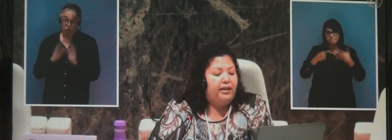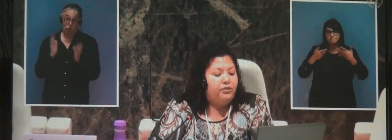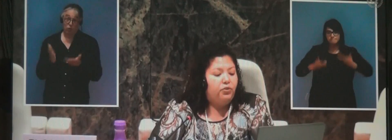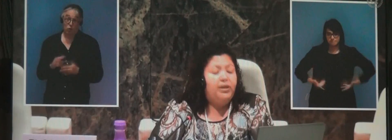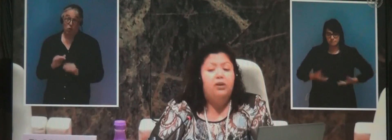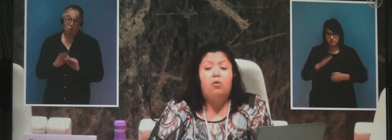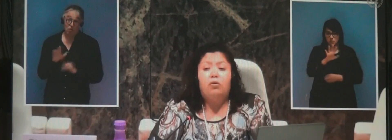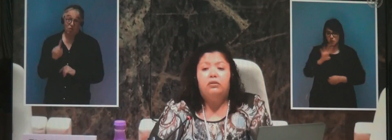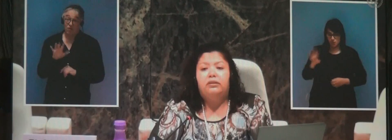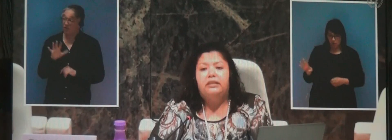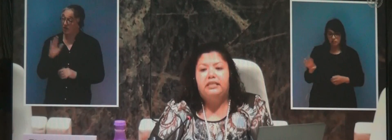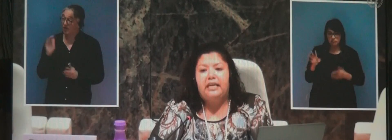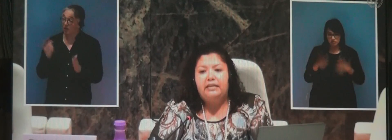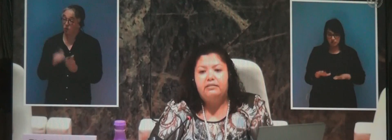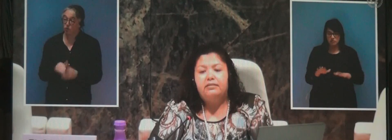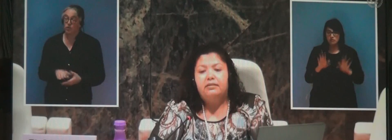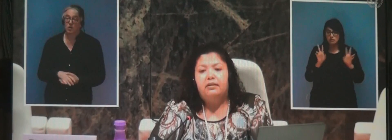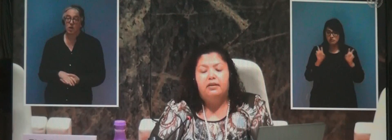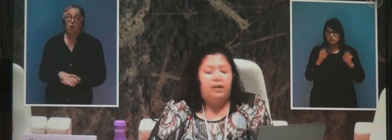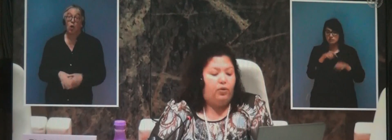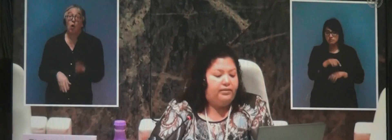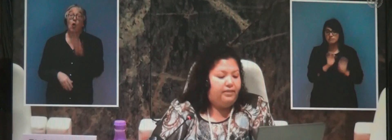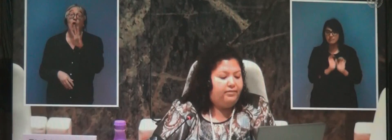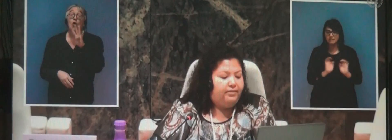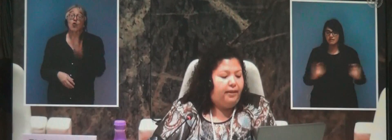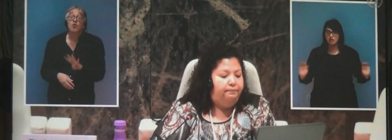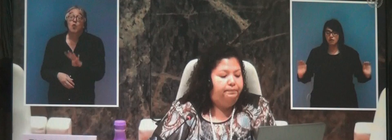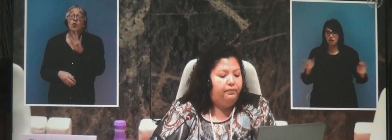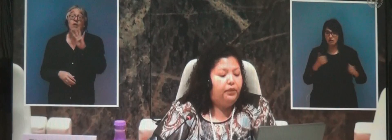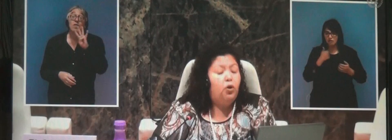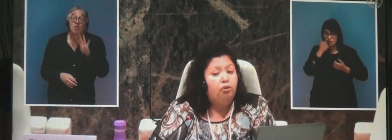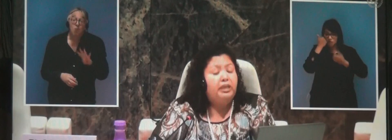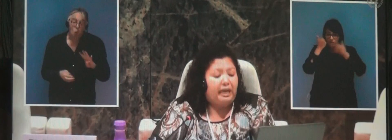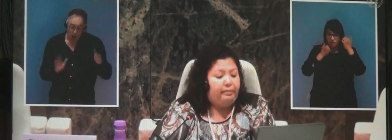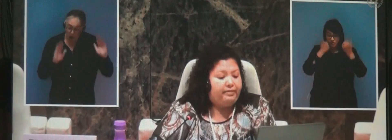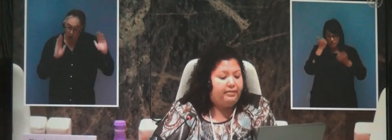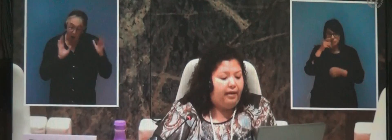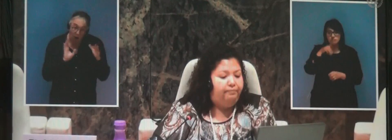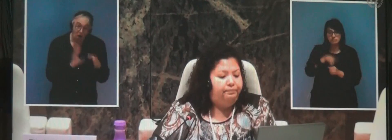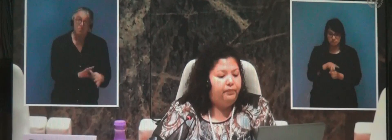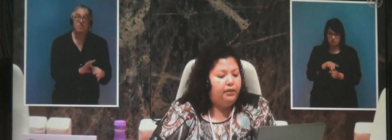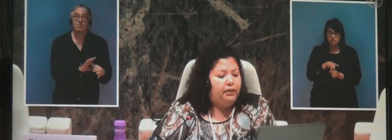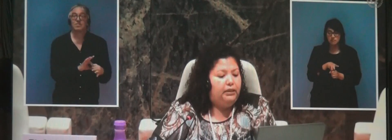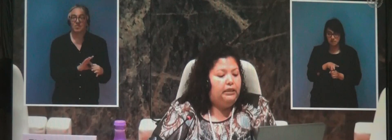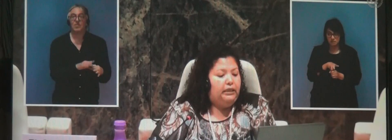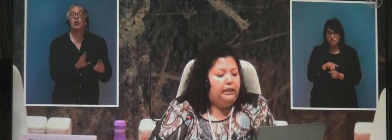se relacionan con niñez y adolescencia, con discapacidad.